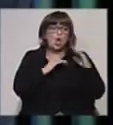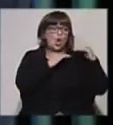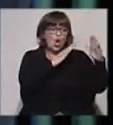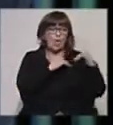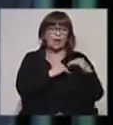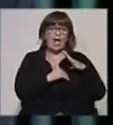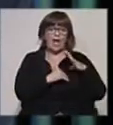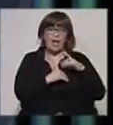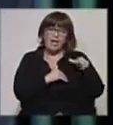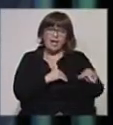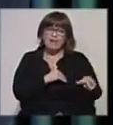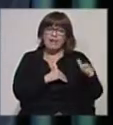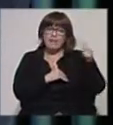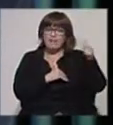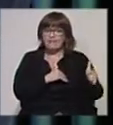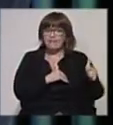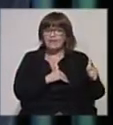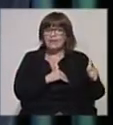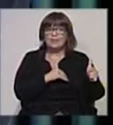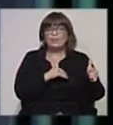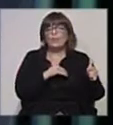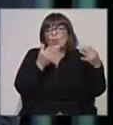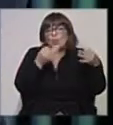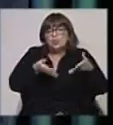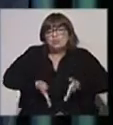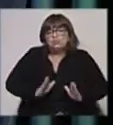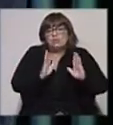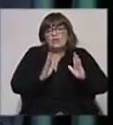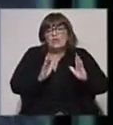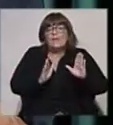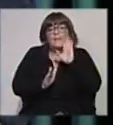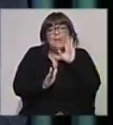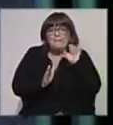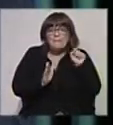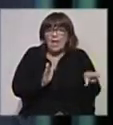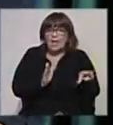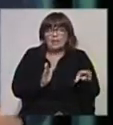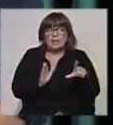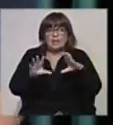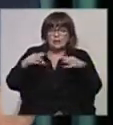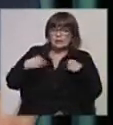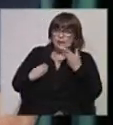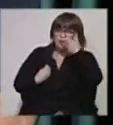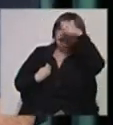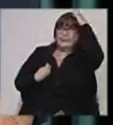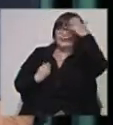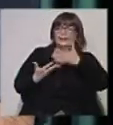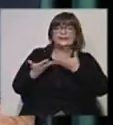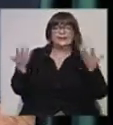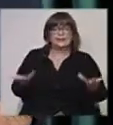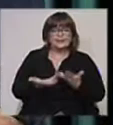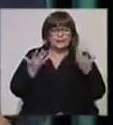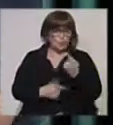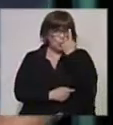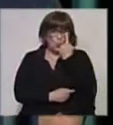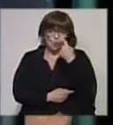que estaba ahí, pero justo estaba de baja por maternidad. Entonces, cuando llegó el trabajo y asume Trump, yo básicamente era el único que estaba